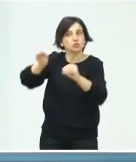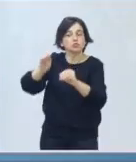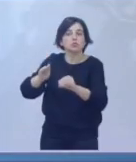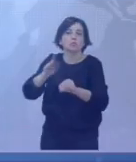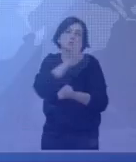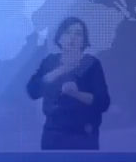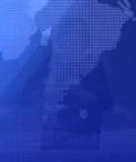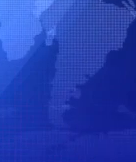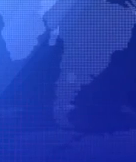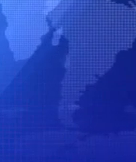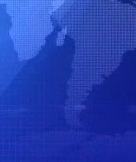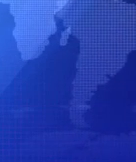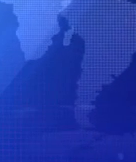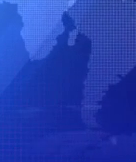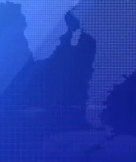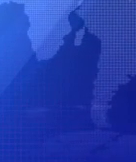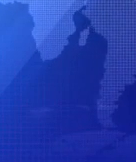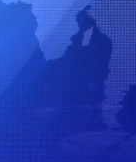con Agroseguro.